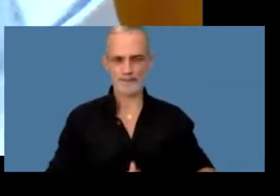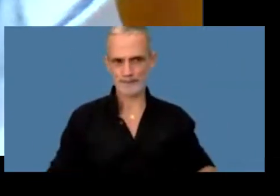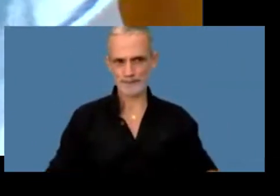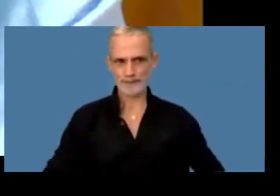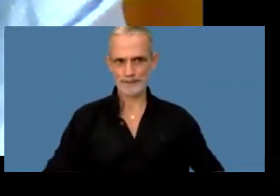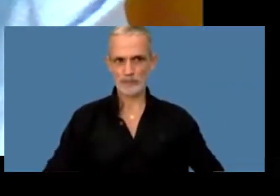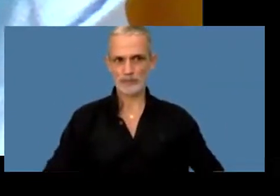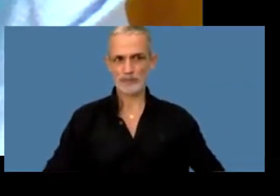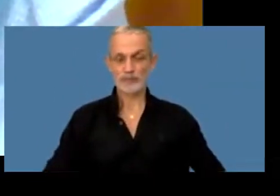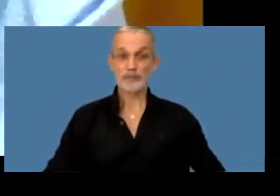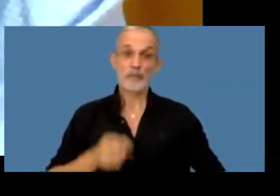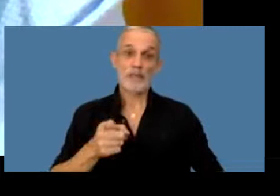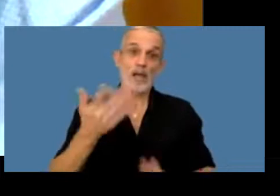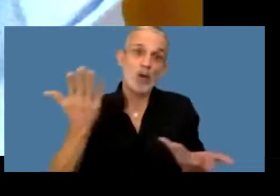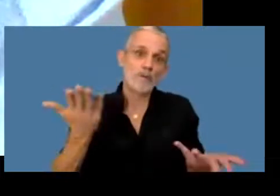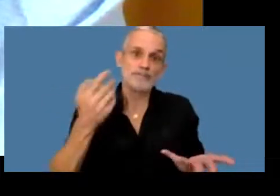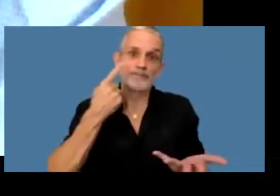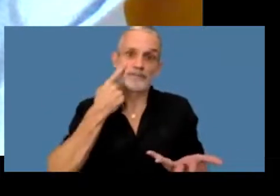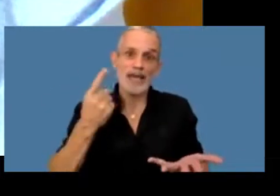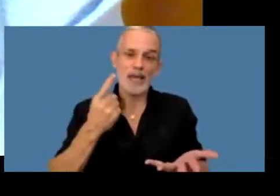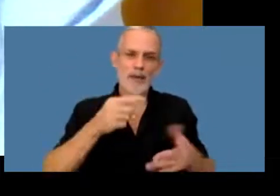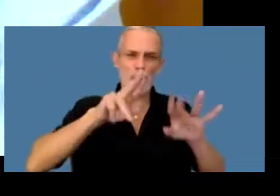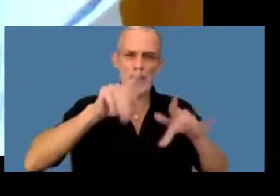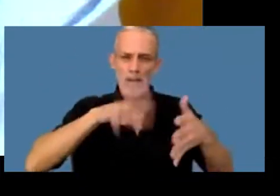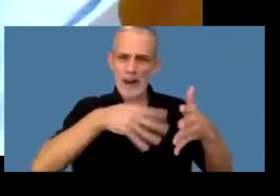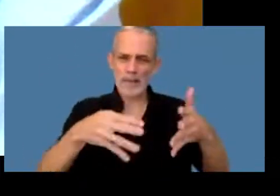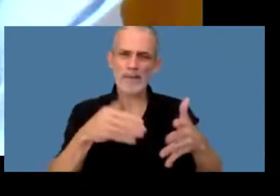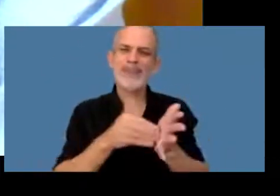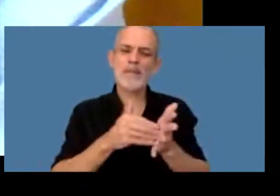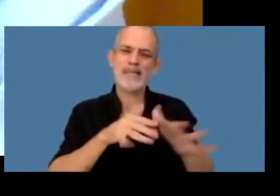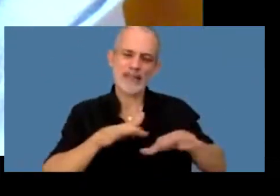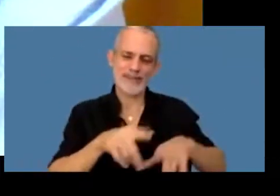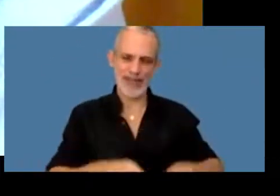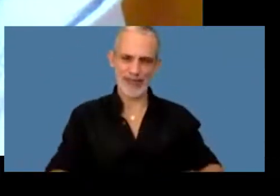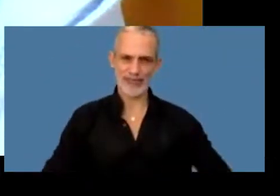Y ahí, bueno, habrá que ver, planificar en función de esa actividad, digamos, ¿no?